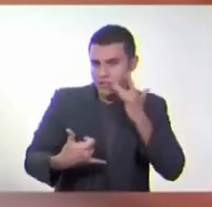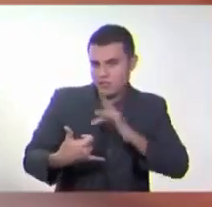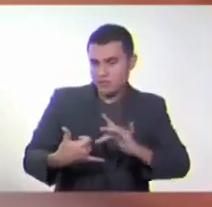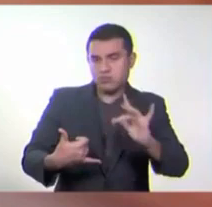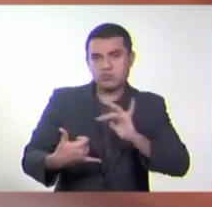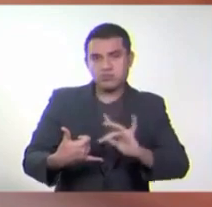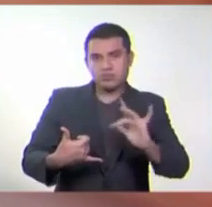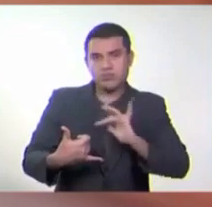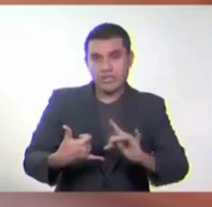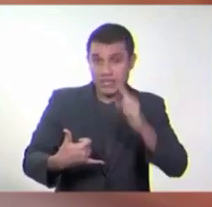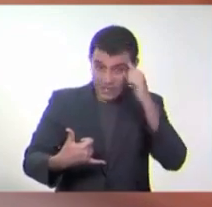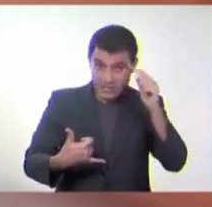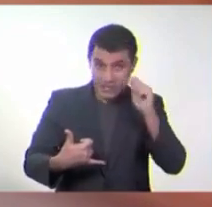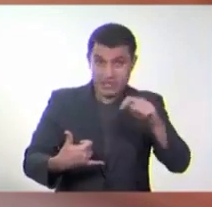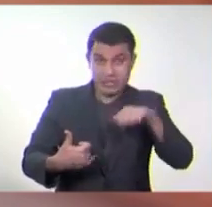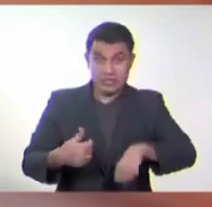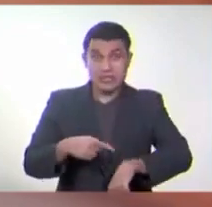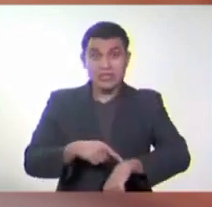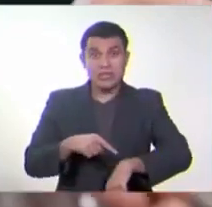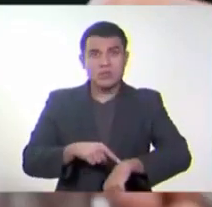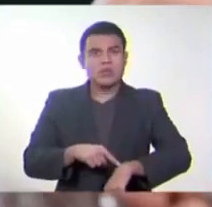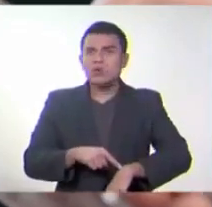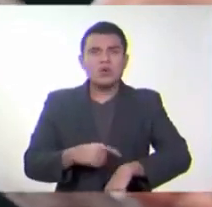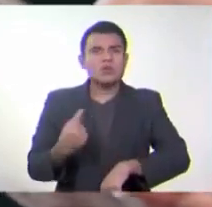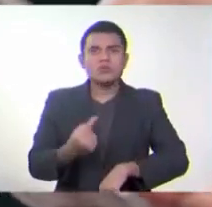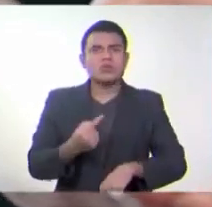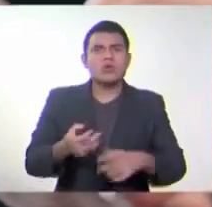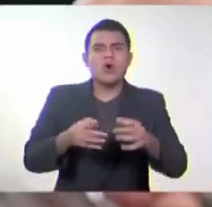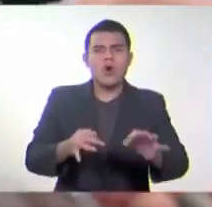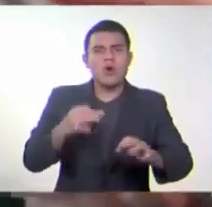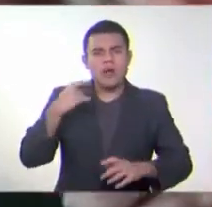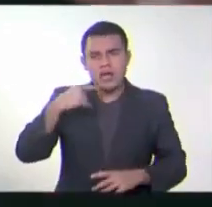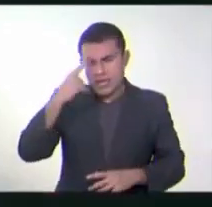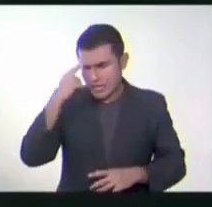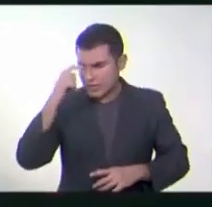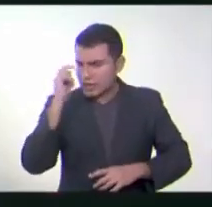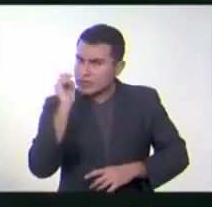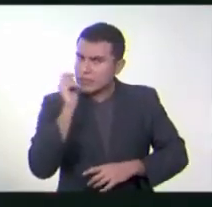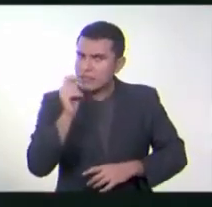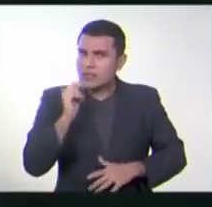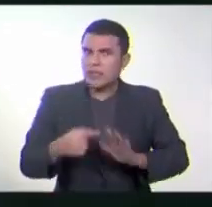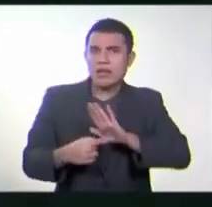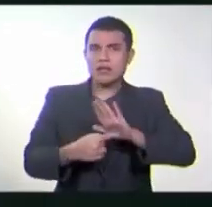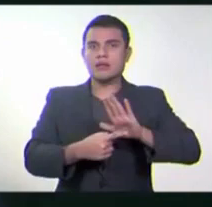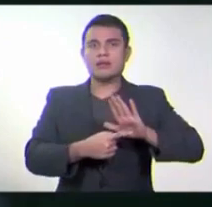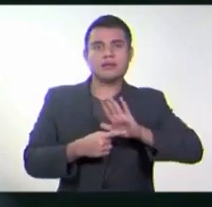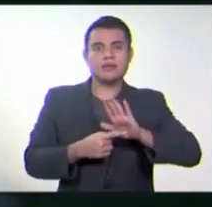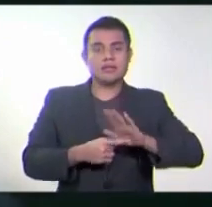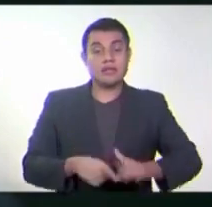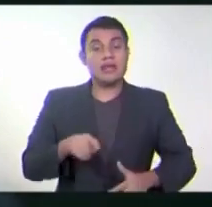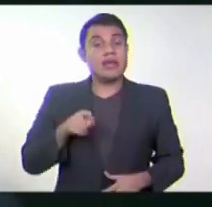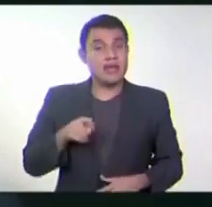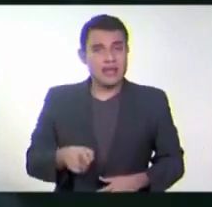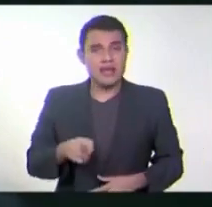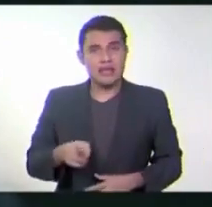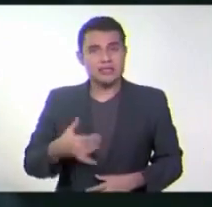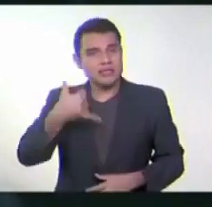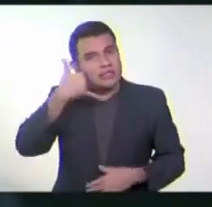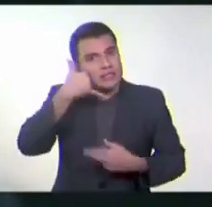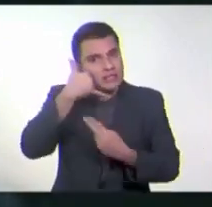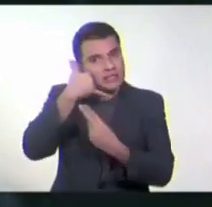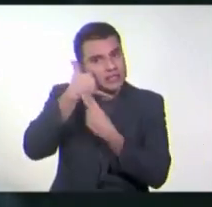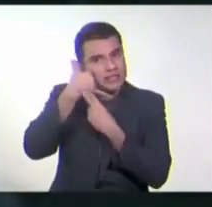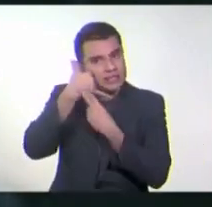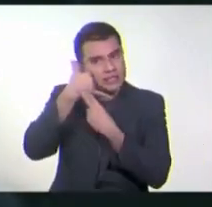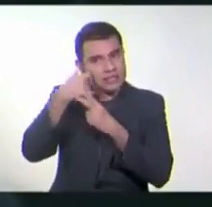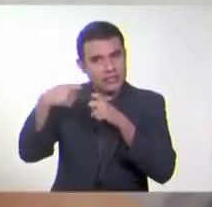del siglo XXI no son solo obra de genio del diseño y del marketing. Tras esas baterías que nos proporcionan